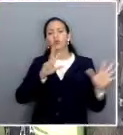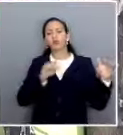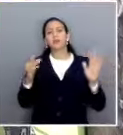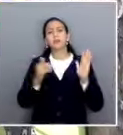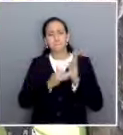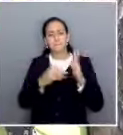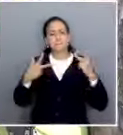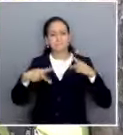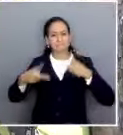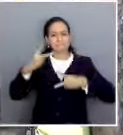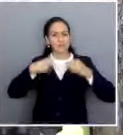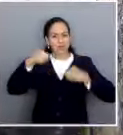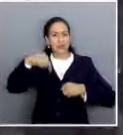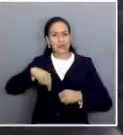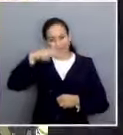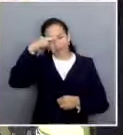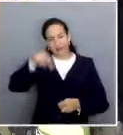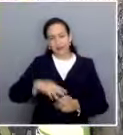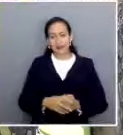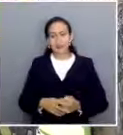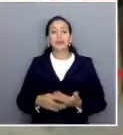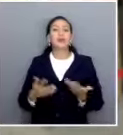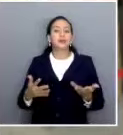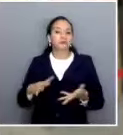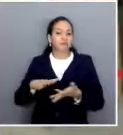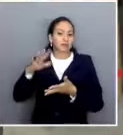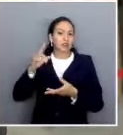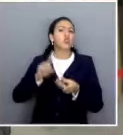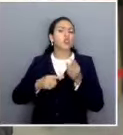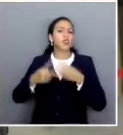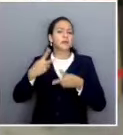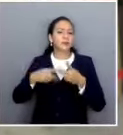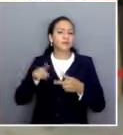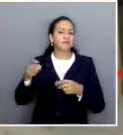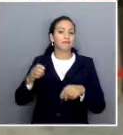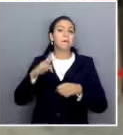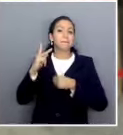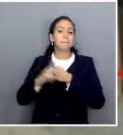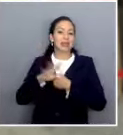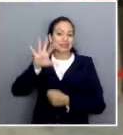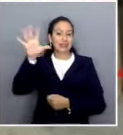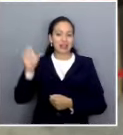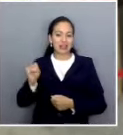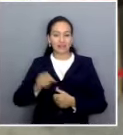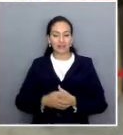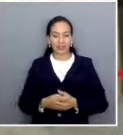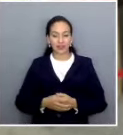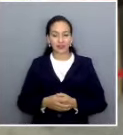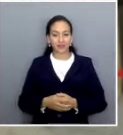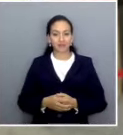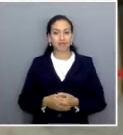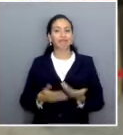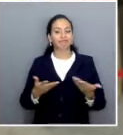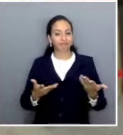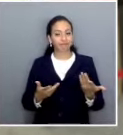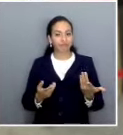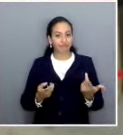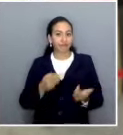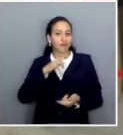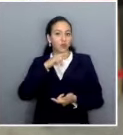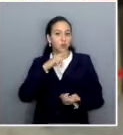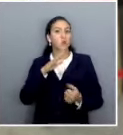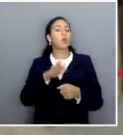esta situación, principalmente de África. Muchos temas que no solo son relevantes para la región, como lo hemos